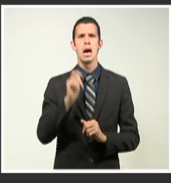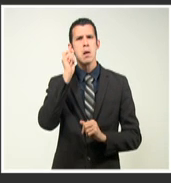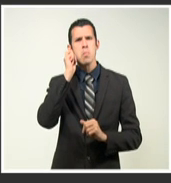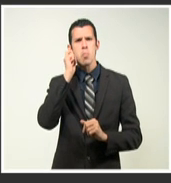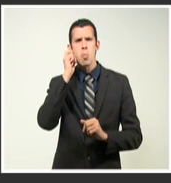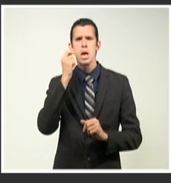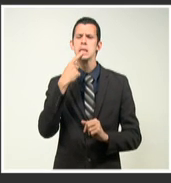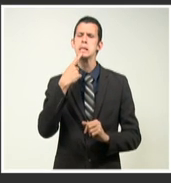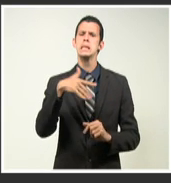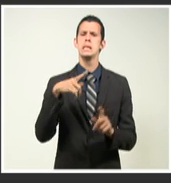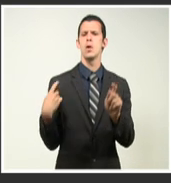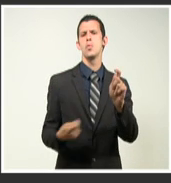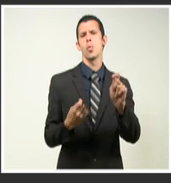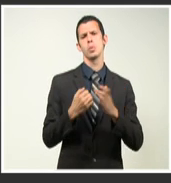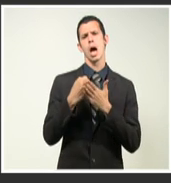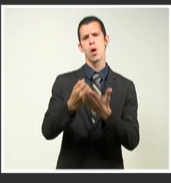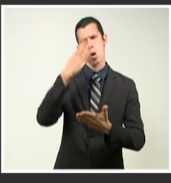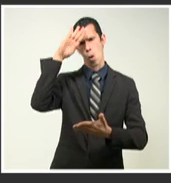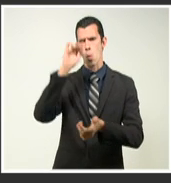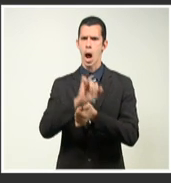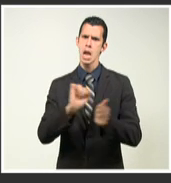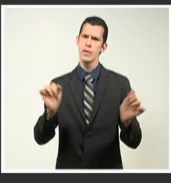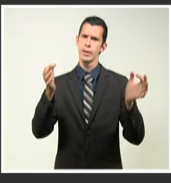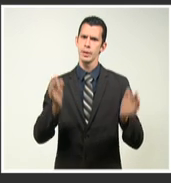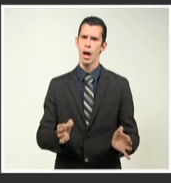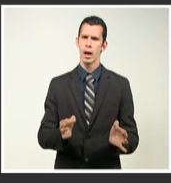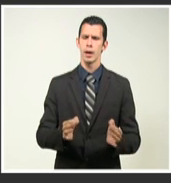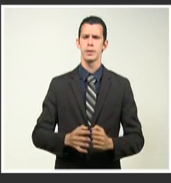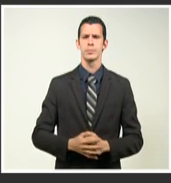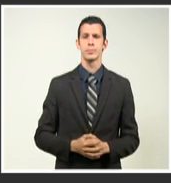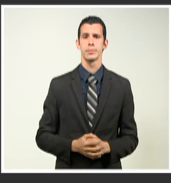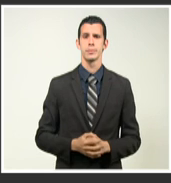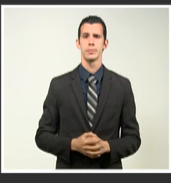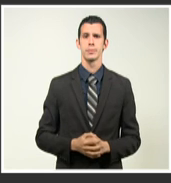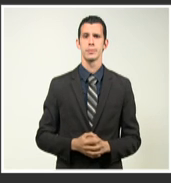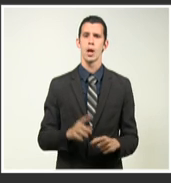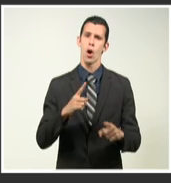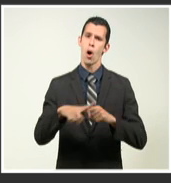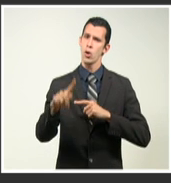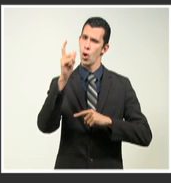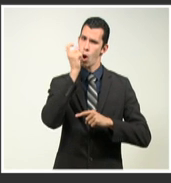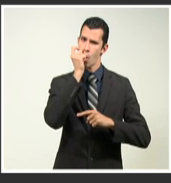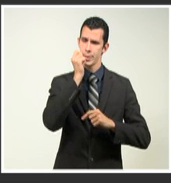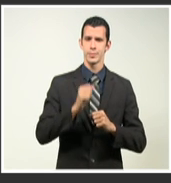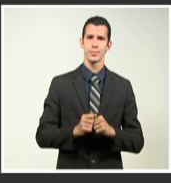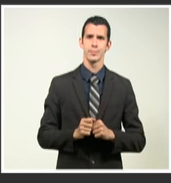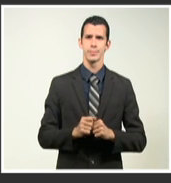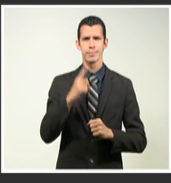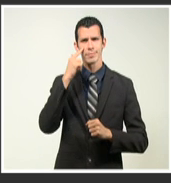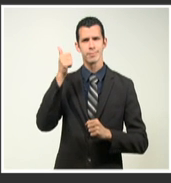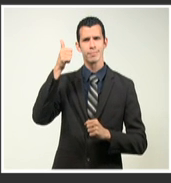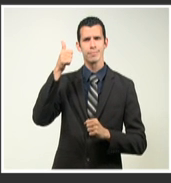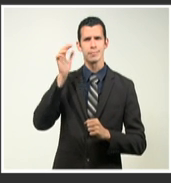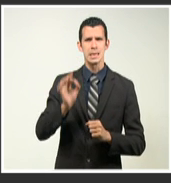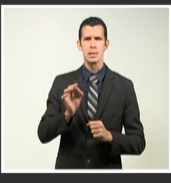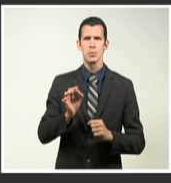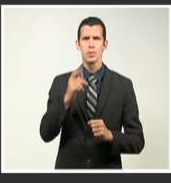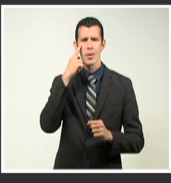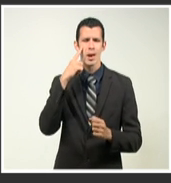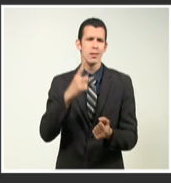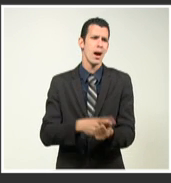la causa de Cuba. En situación más o menos similar, José Daniel Ferrer, contrarrevolución gastada.